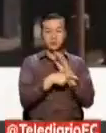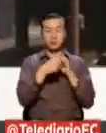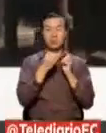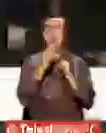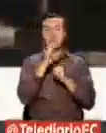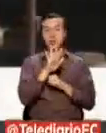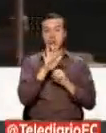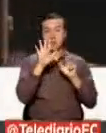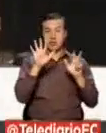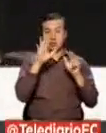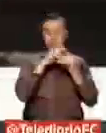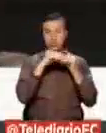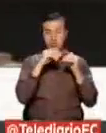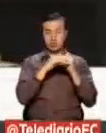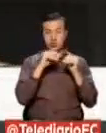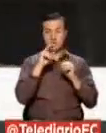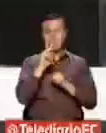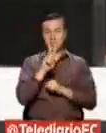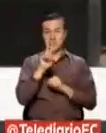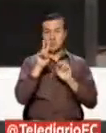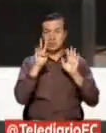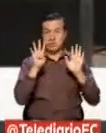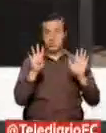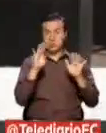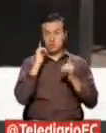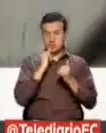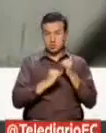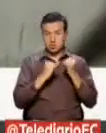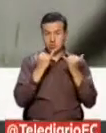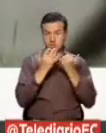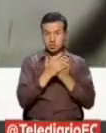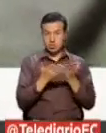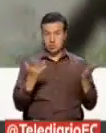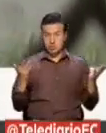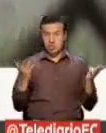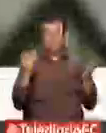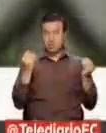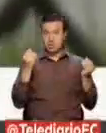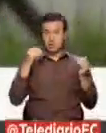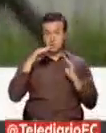en $58.29, aunque en estos días se registró un desplome de los